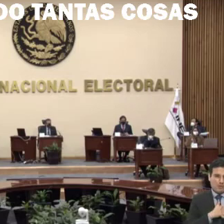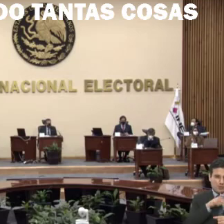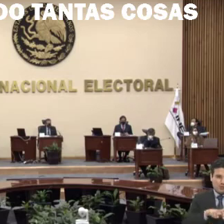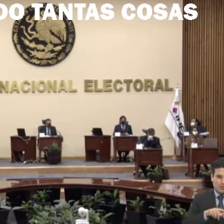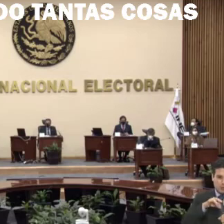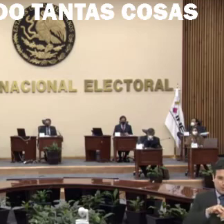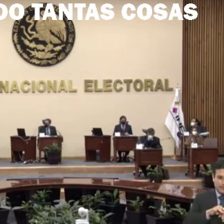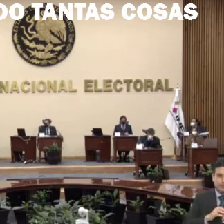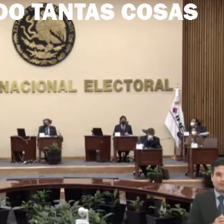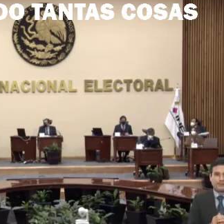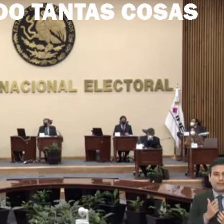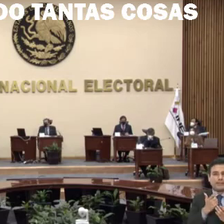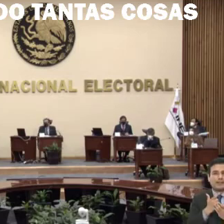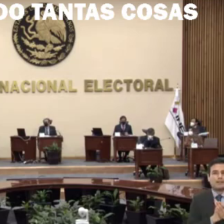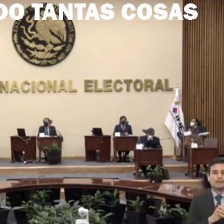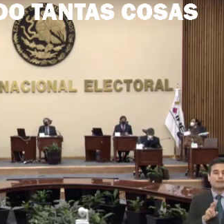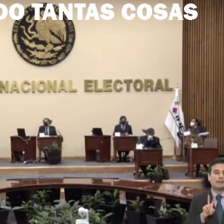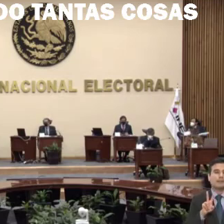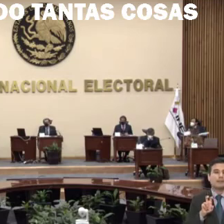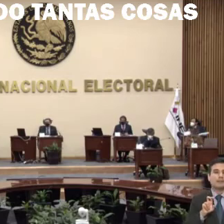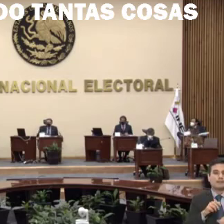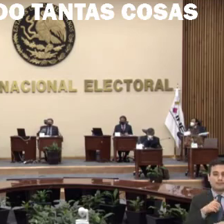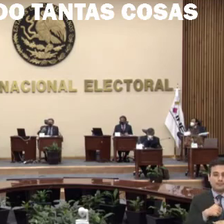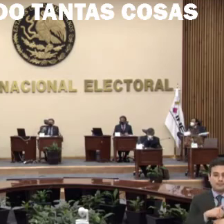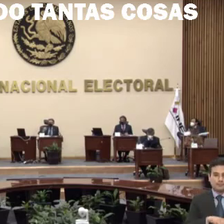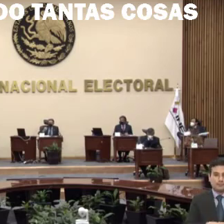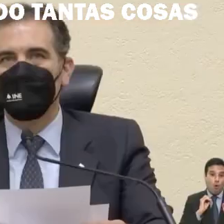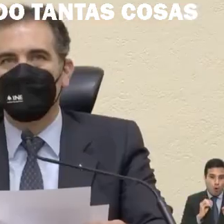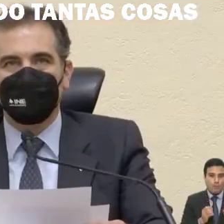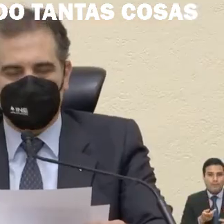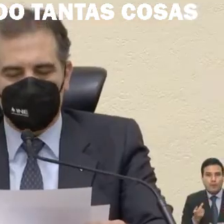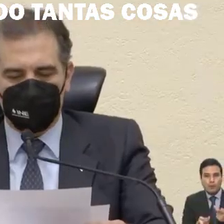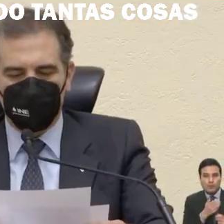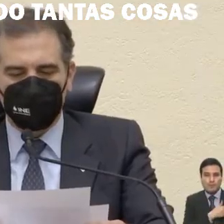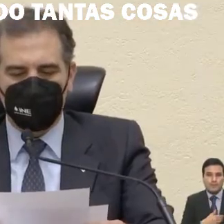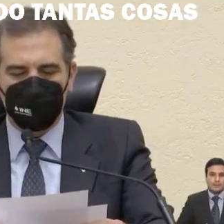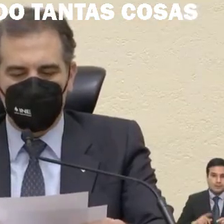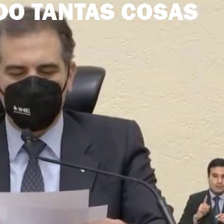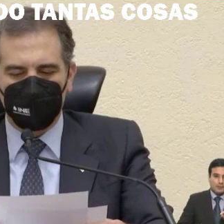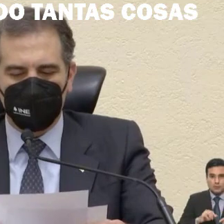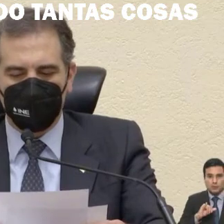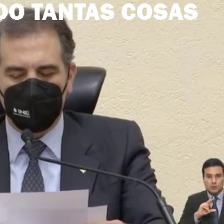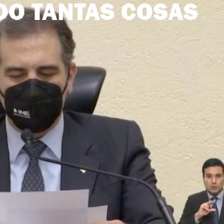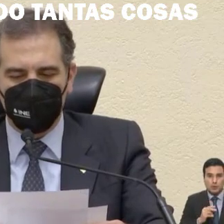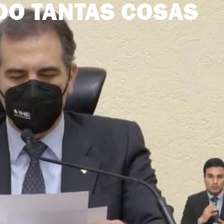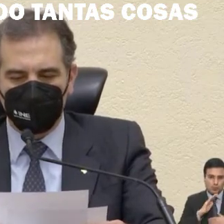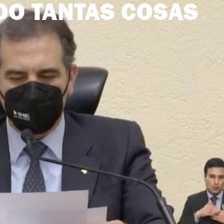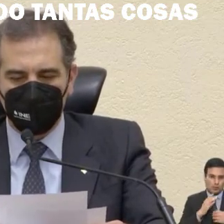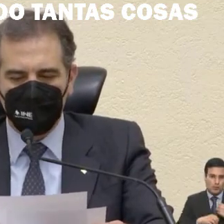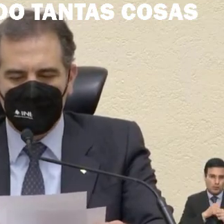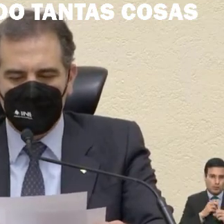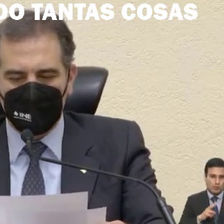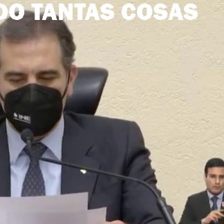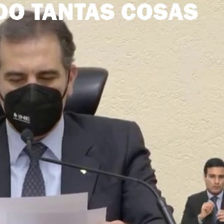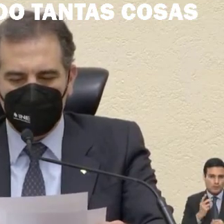Siguió prevaleciendo la máxima de que la Constitución había que